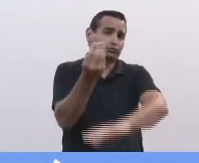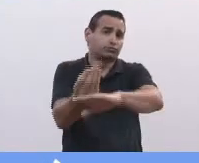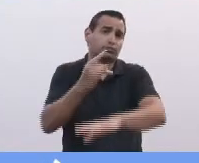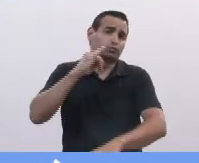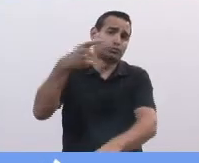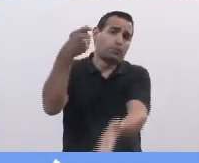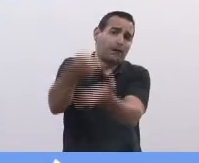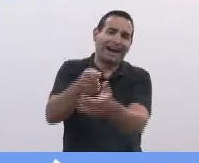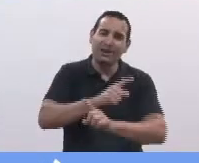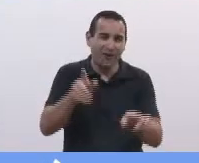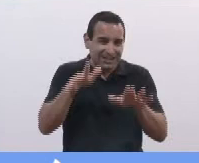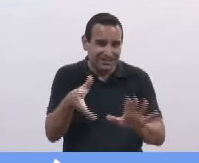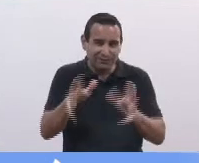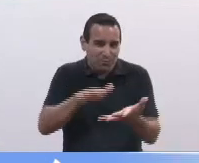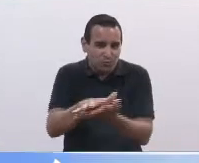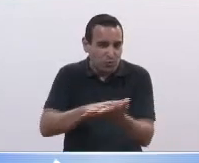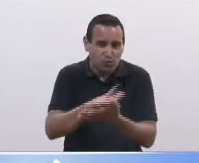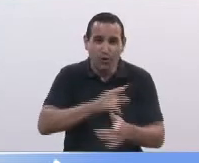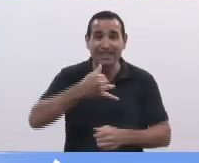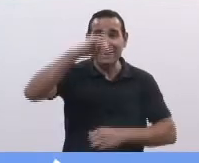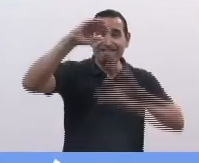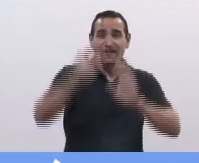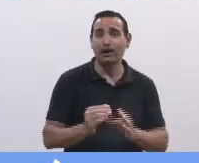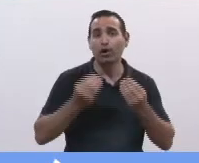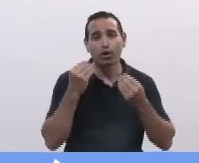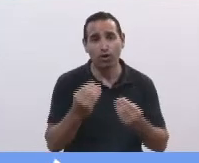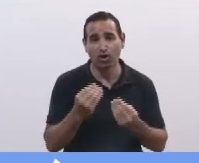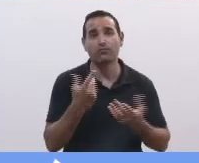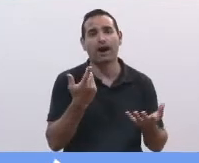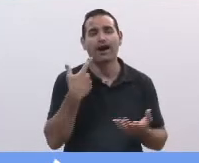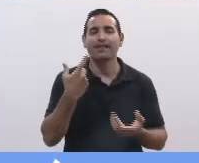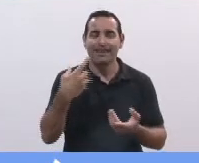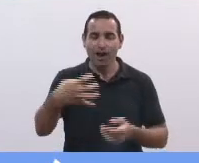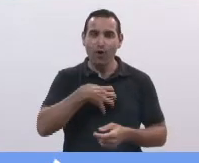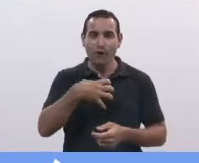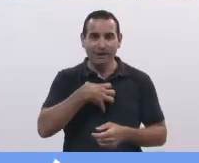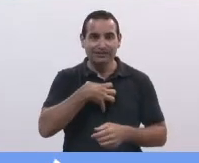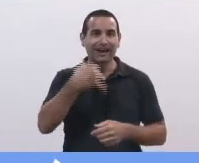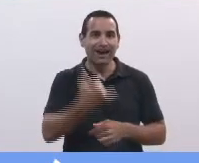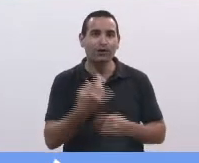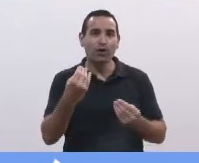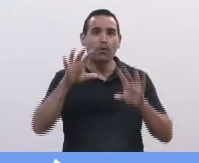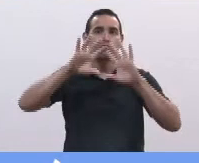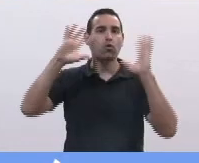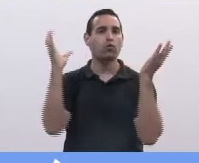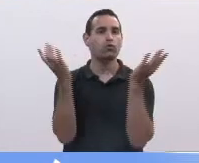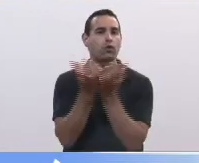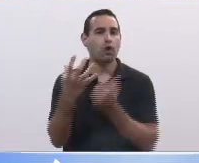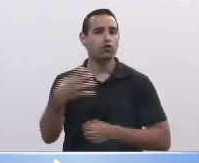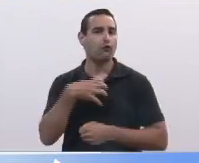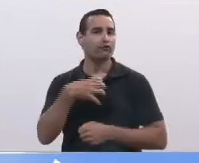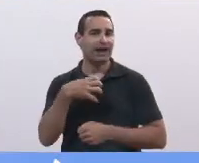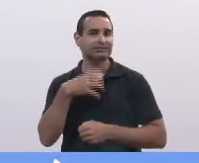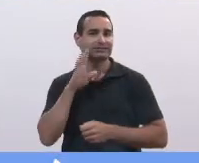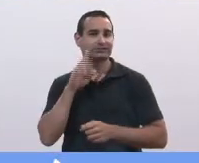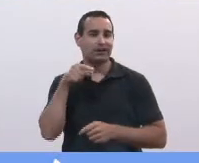ese es el camino para bajar la tasa de interés. La tasa de interés es el reflejo de la confianza que tiene el mundo y